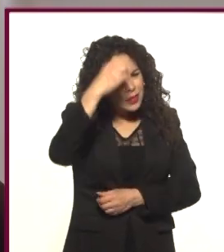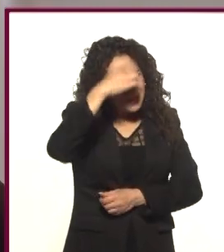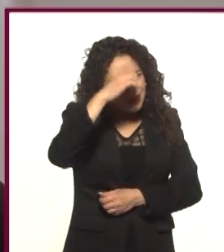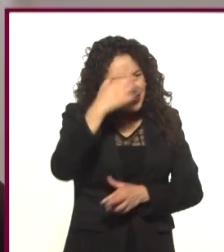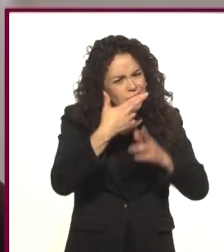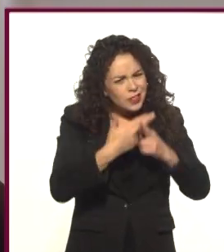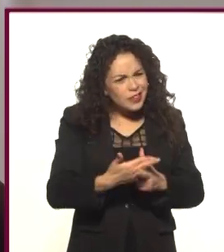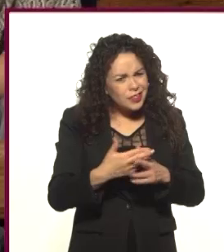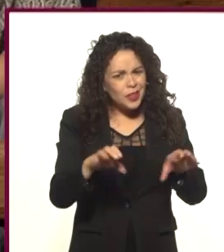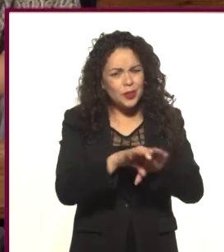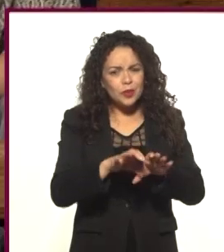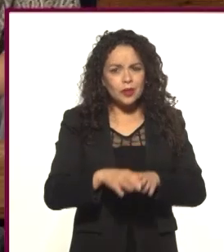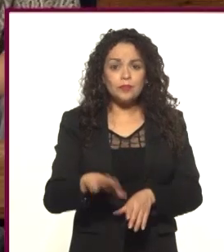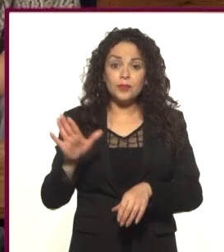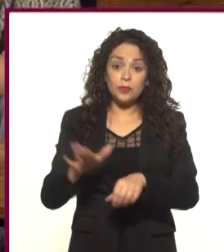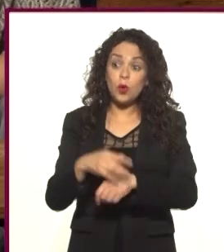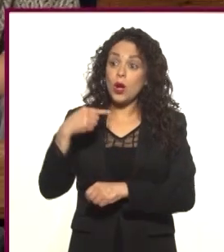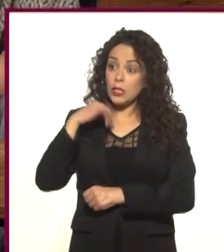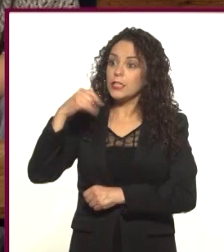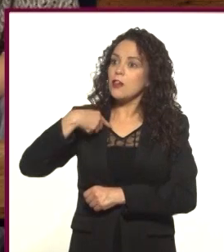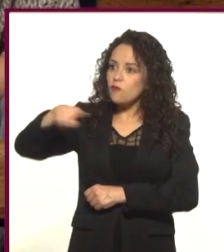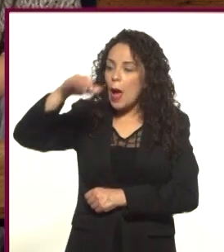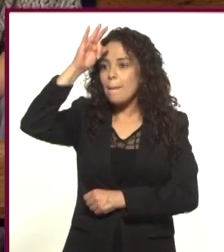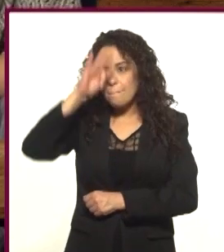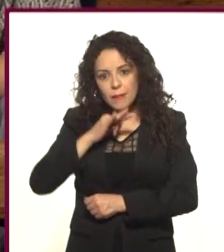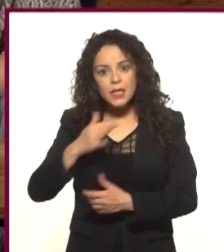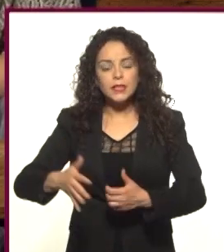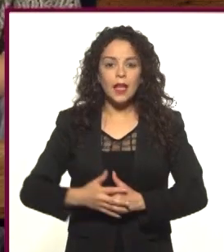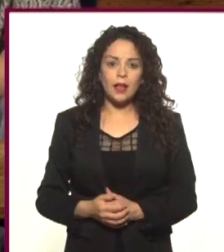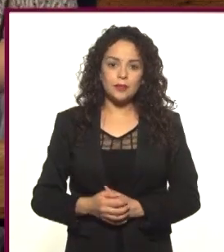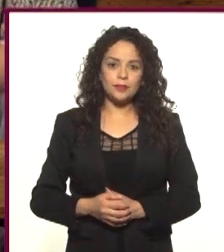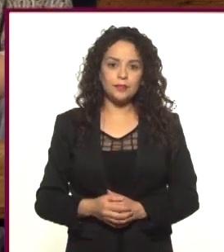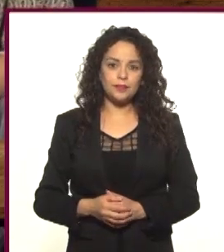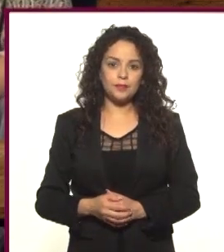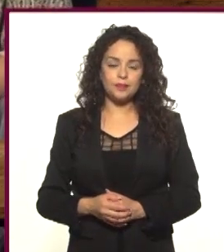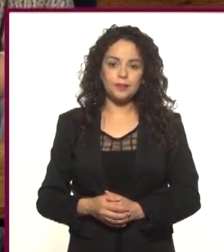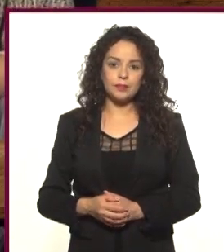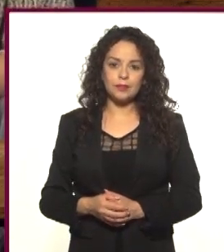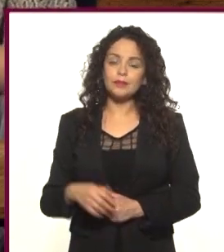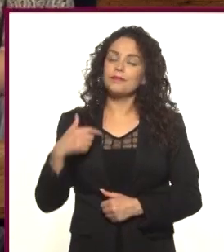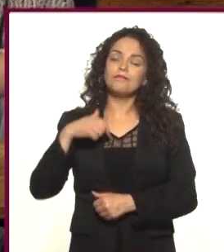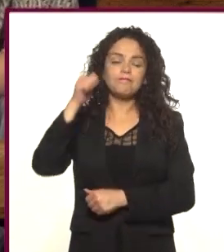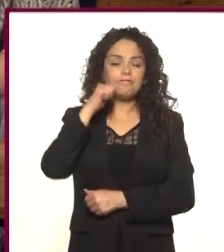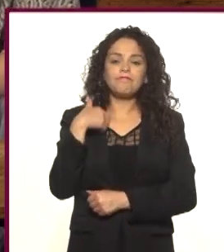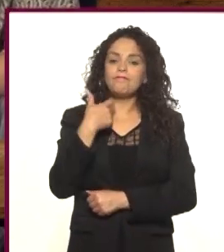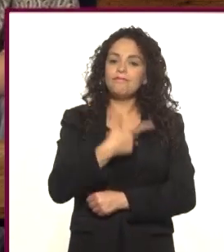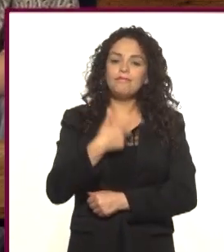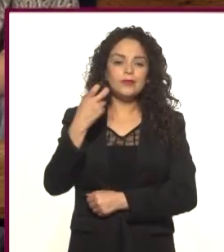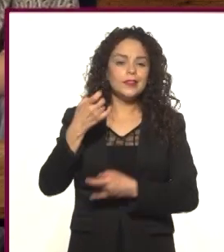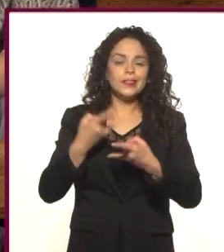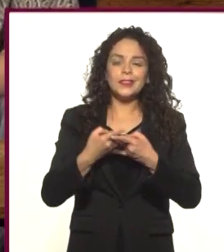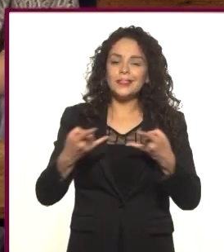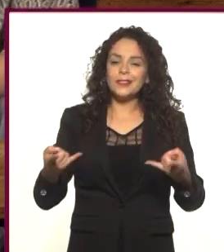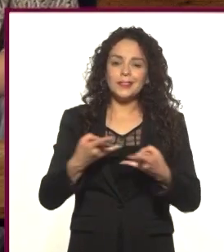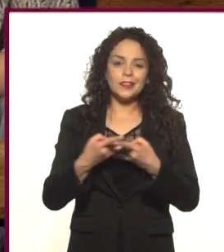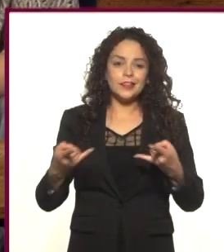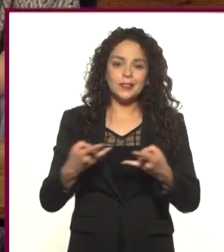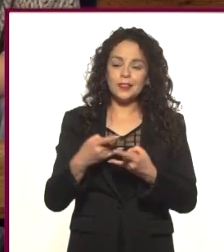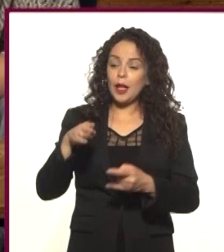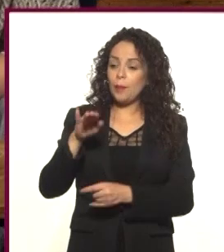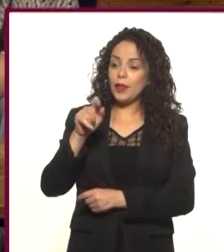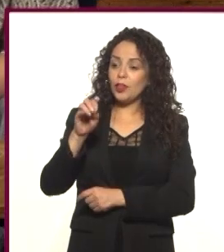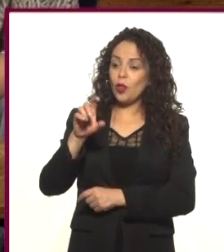tanto? Porque yo sí iba a misa. A mí siempre me gustaron esas historias y